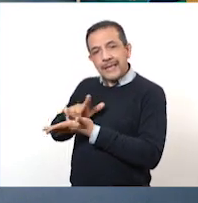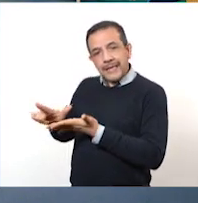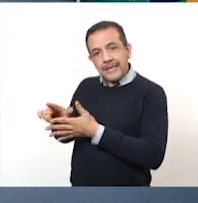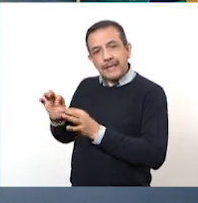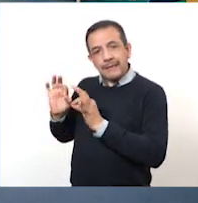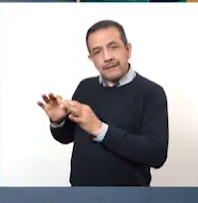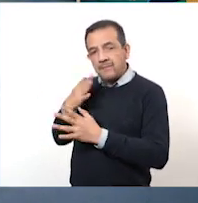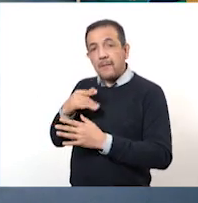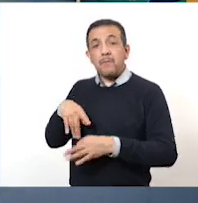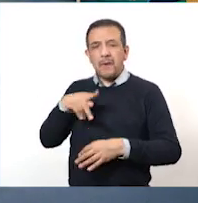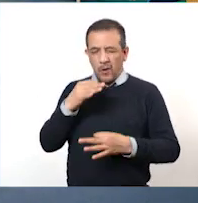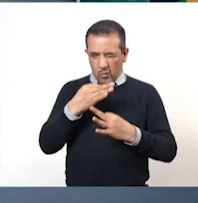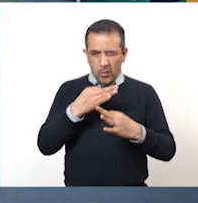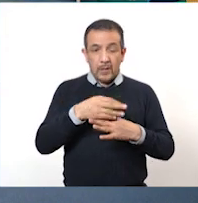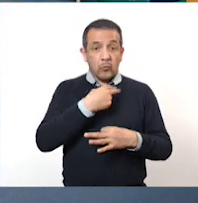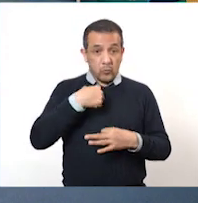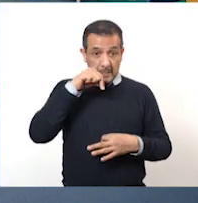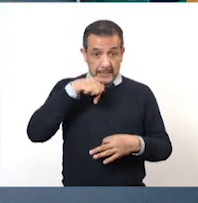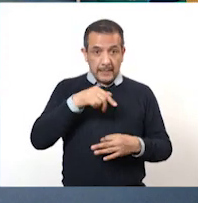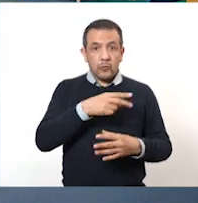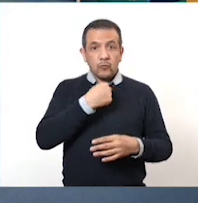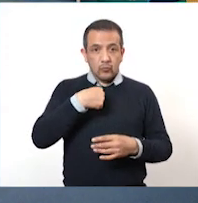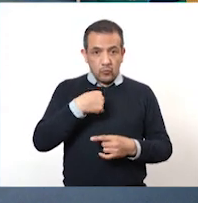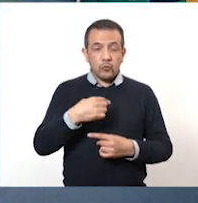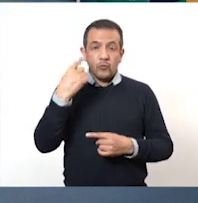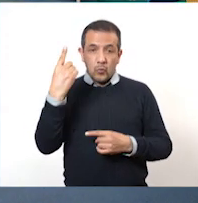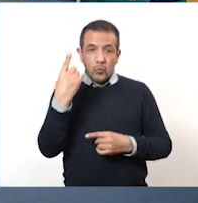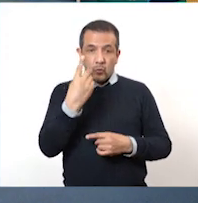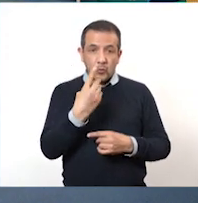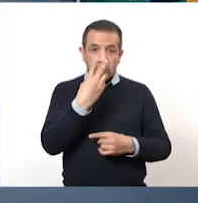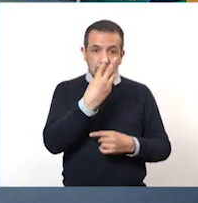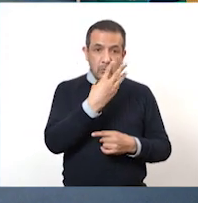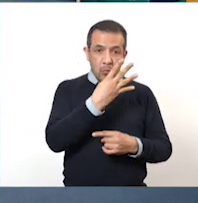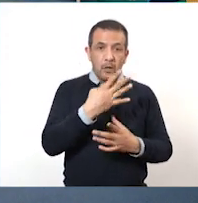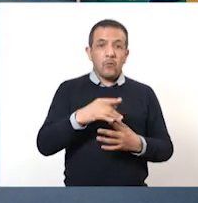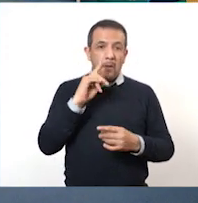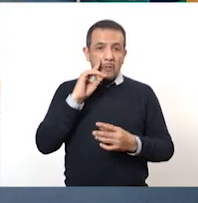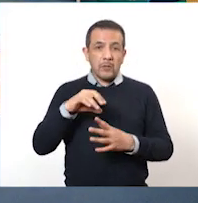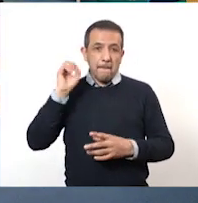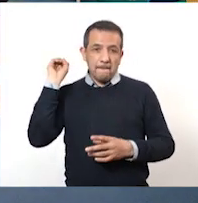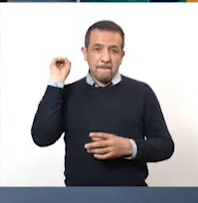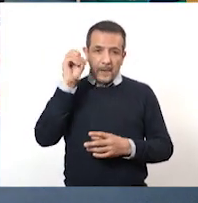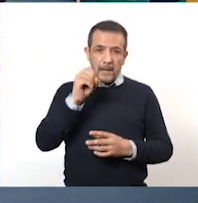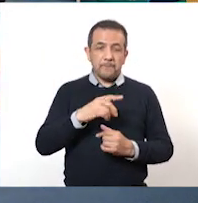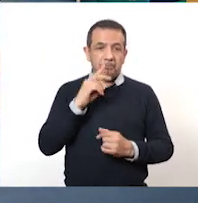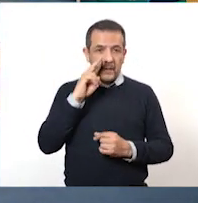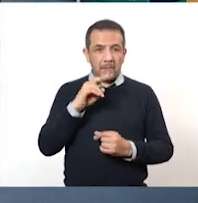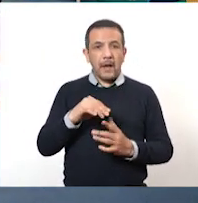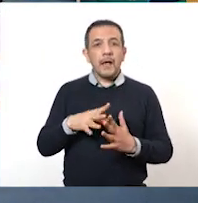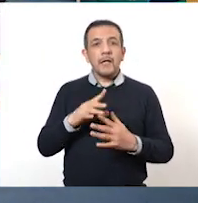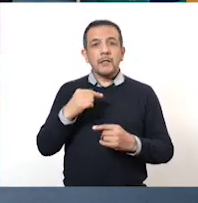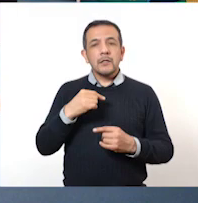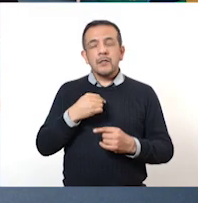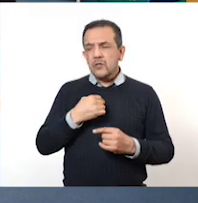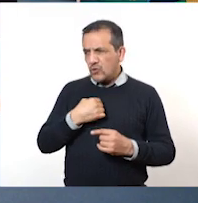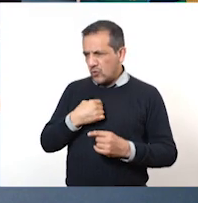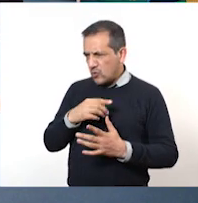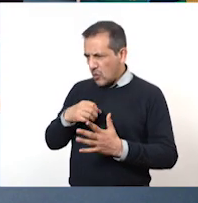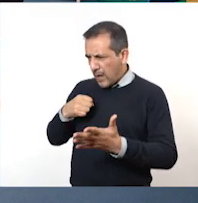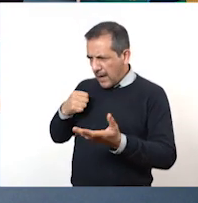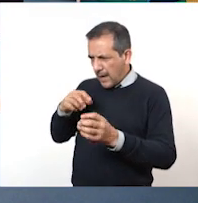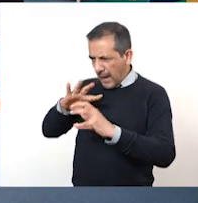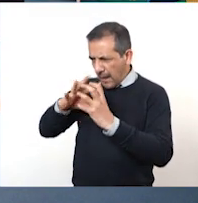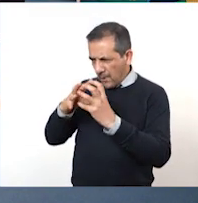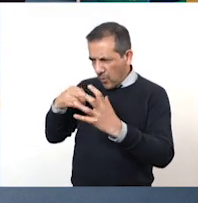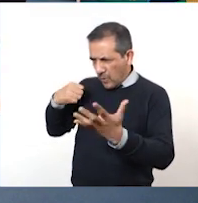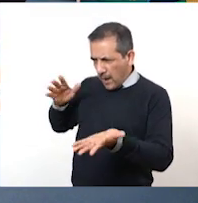vamos a intentarlo de forma consecutiva. Uno, dos, tres, cuatro, ¿ok? Golpeo, vas a intentar golpear, que rebote y